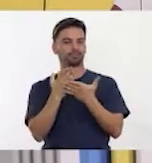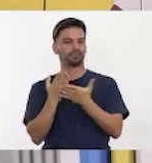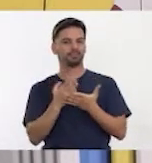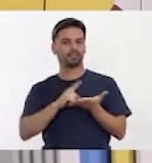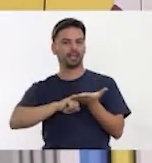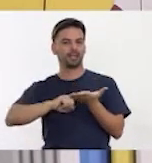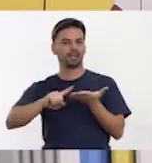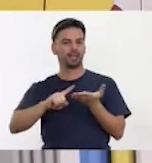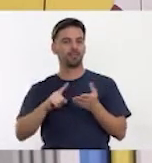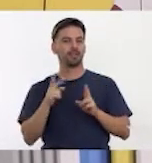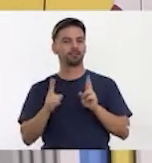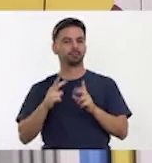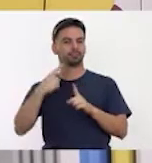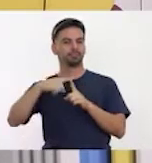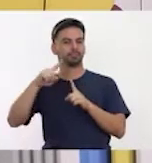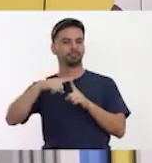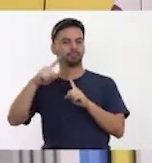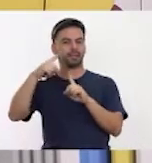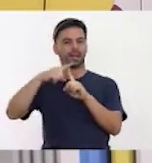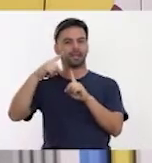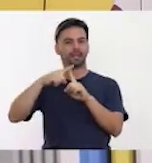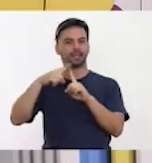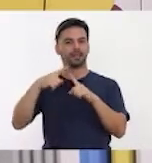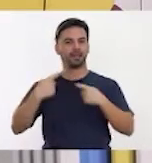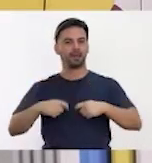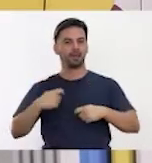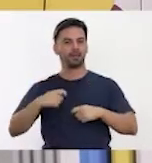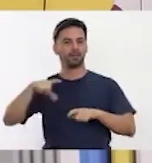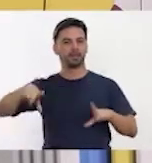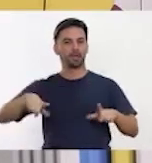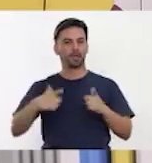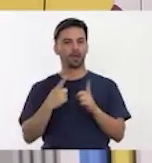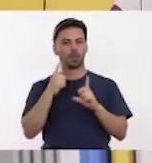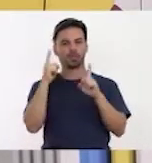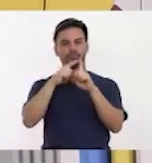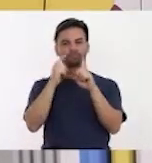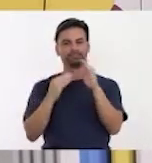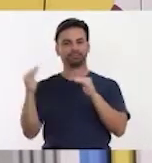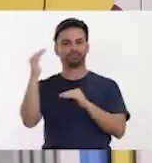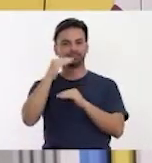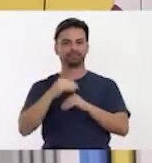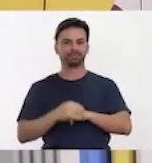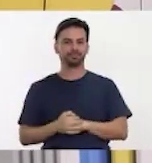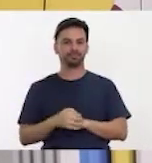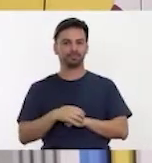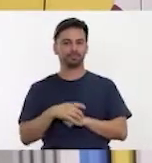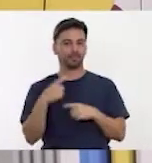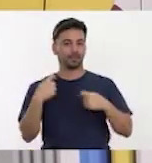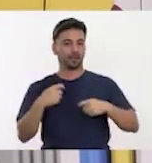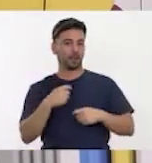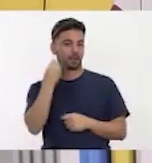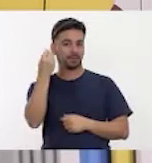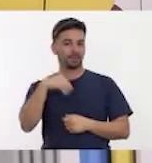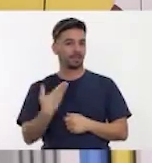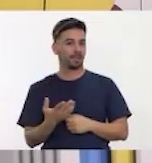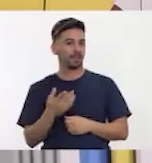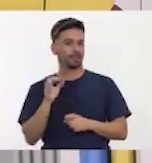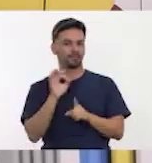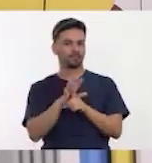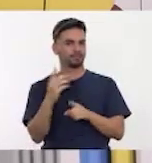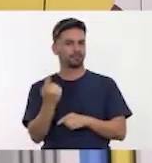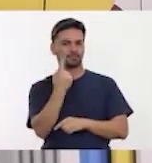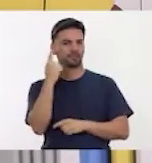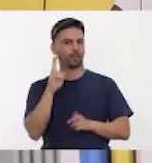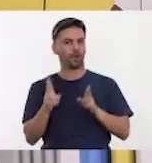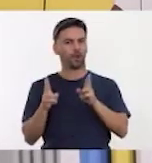las actividades que deben desarrollar para el cumplimiento a estos objetivos. Como es habitual, comenzaremos con la orientación